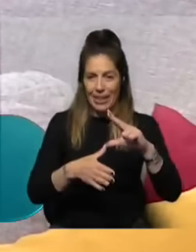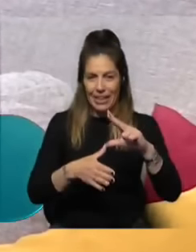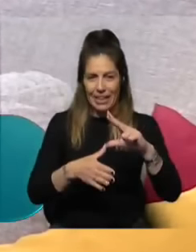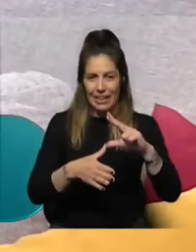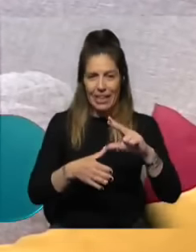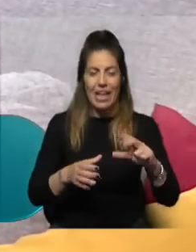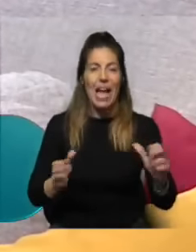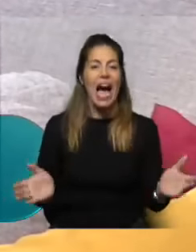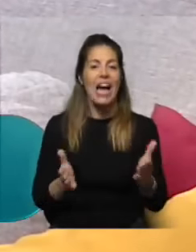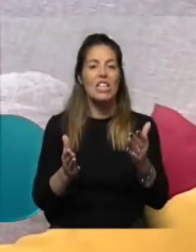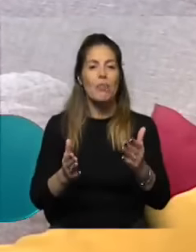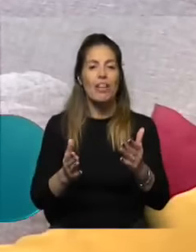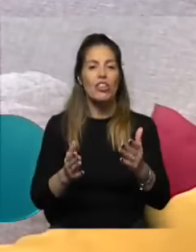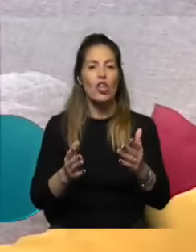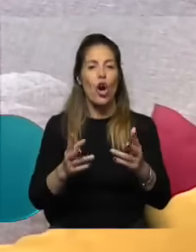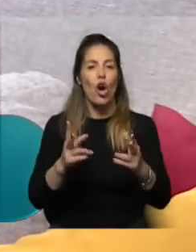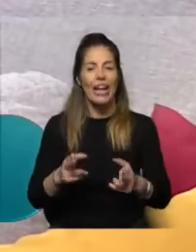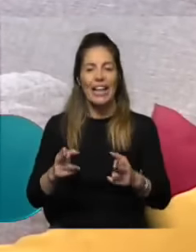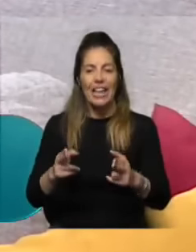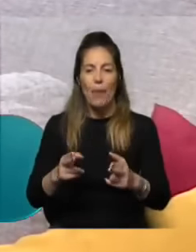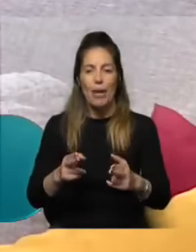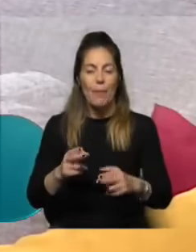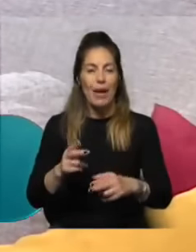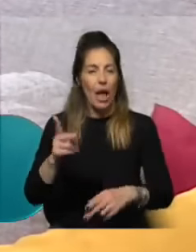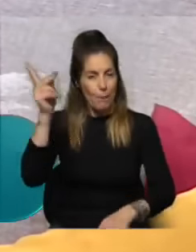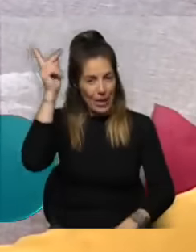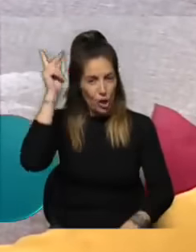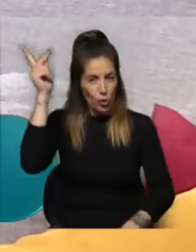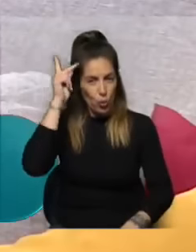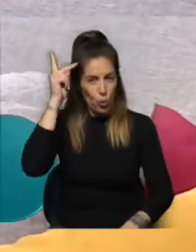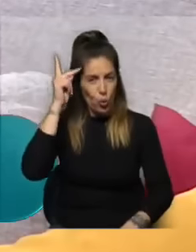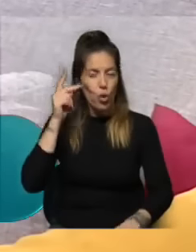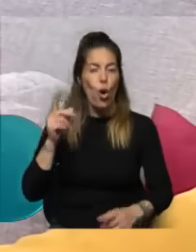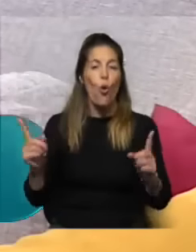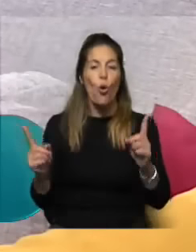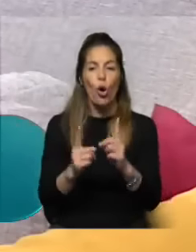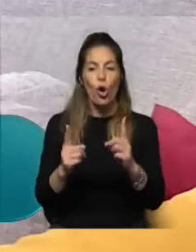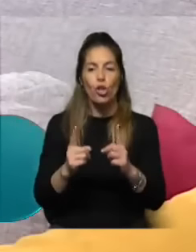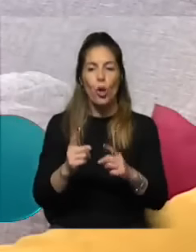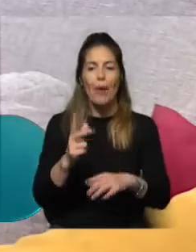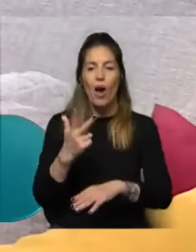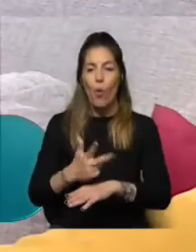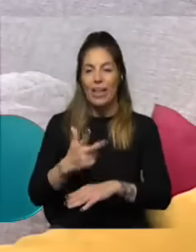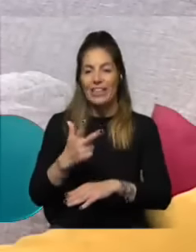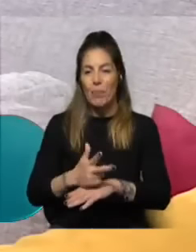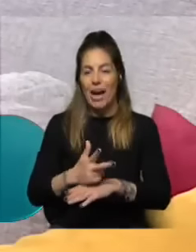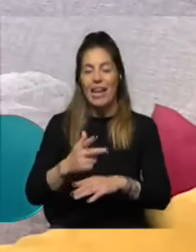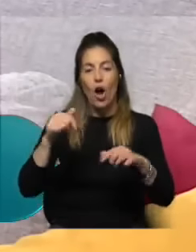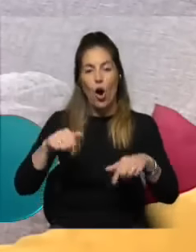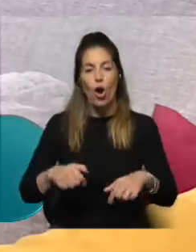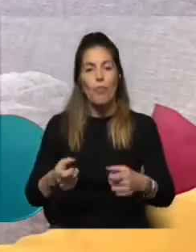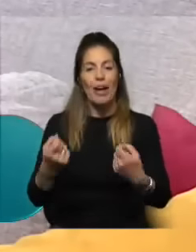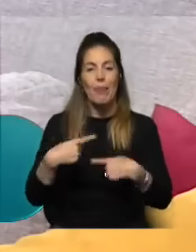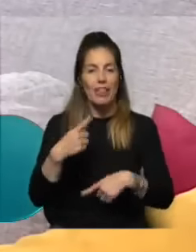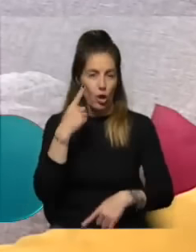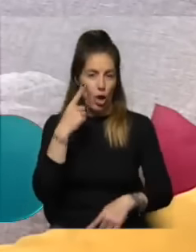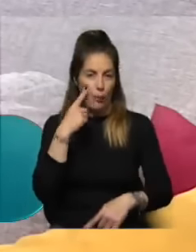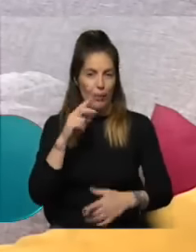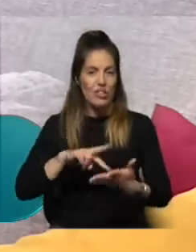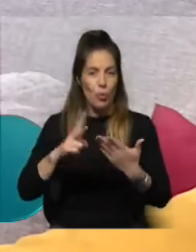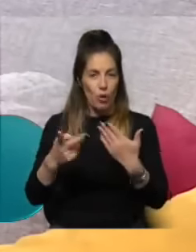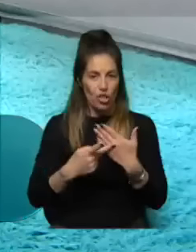animando reclames para Perú, un corto para Guatemala. Hoy me van a mandar una prueba que si llega a quedar es un